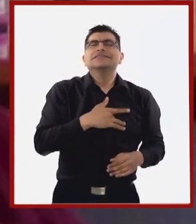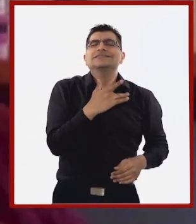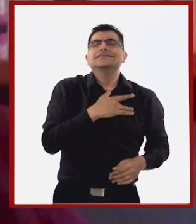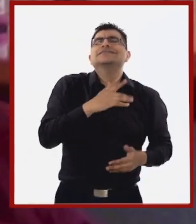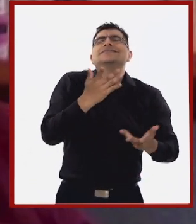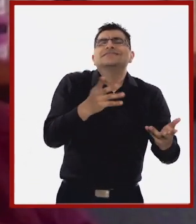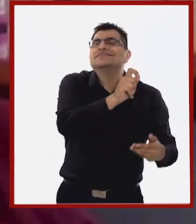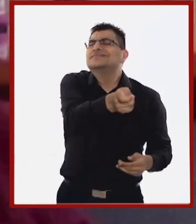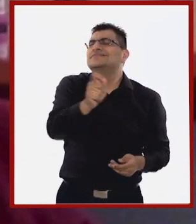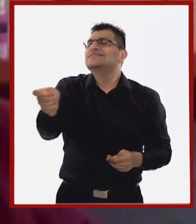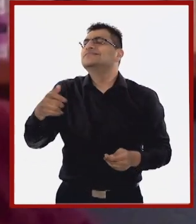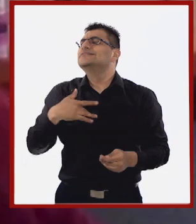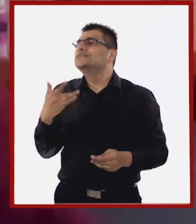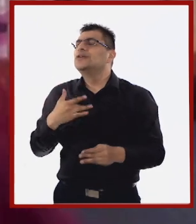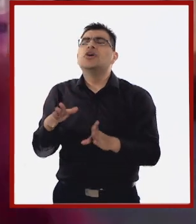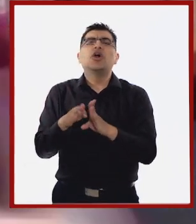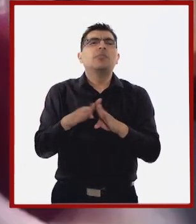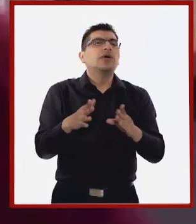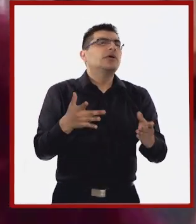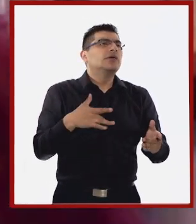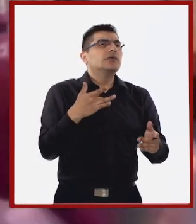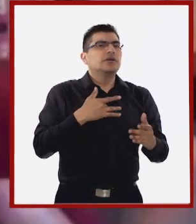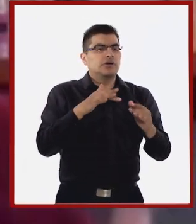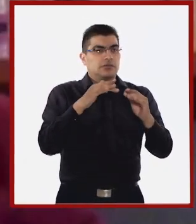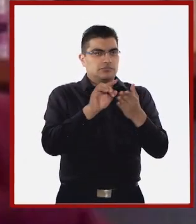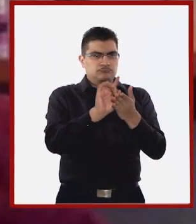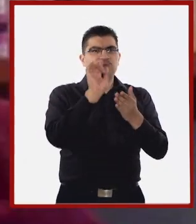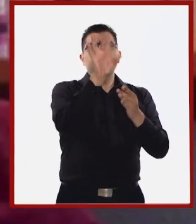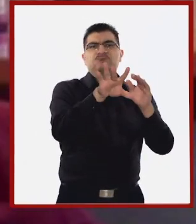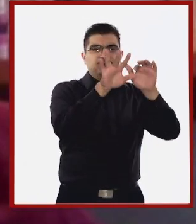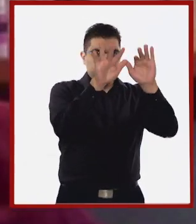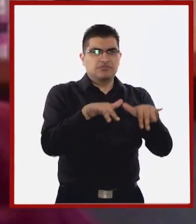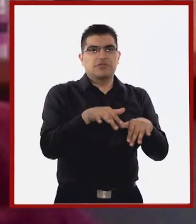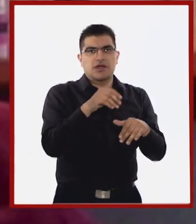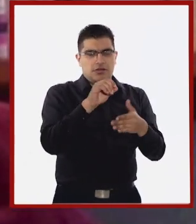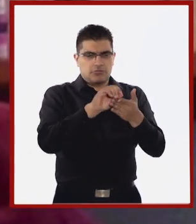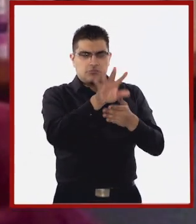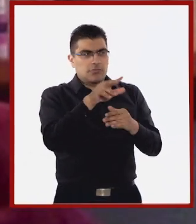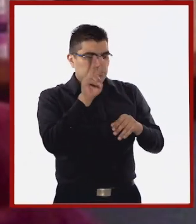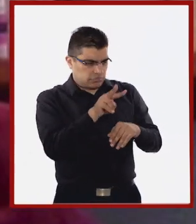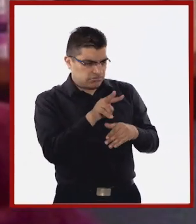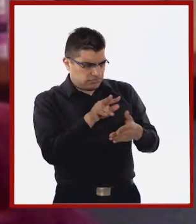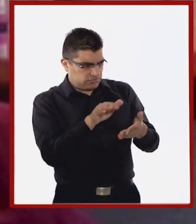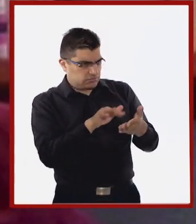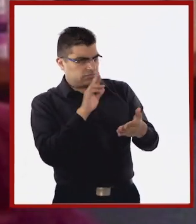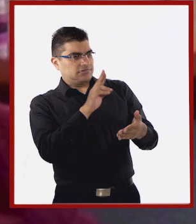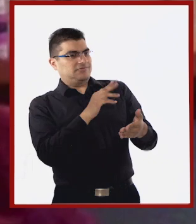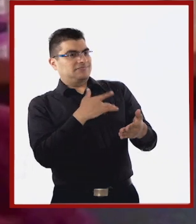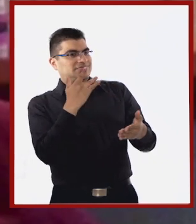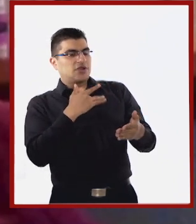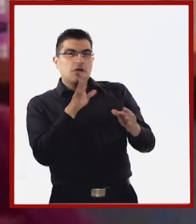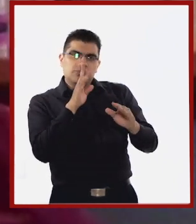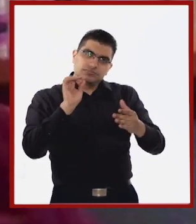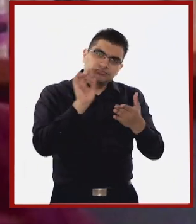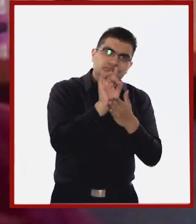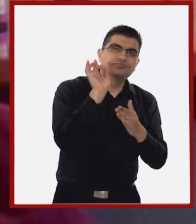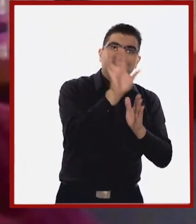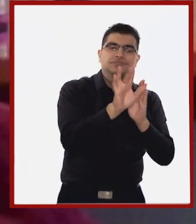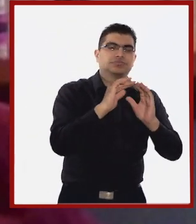cómo reaccionaste, incluso cómo respondiste a aquello que leíste y cómo puedes comparar esas